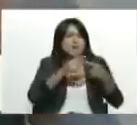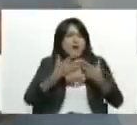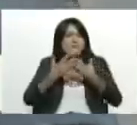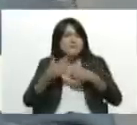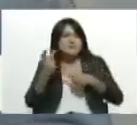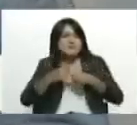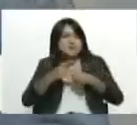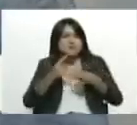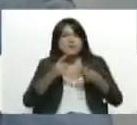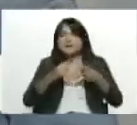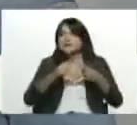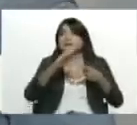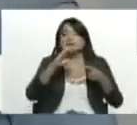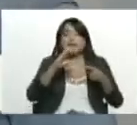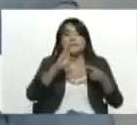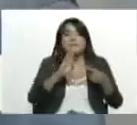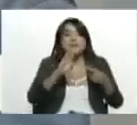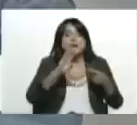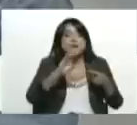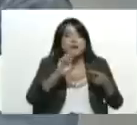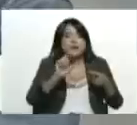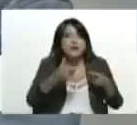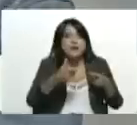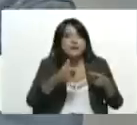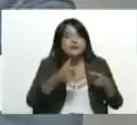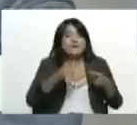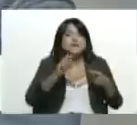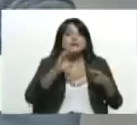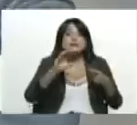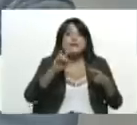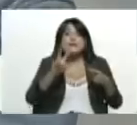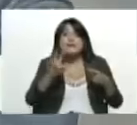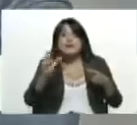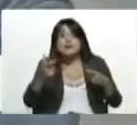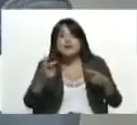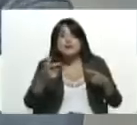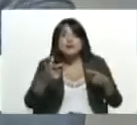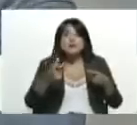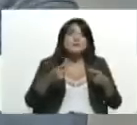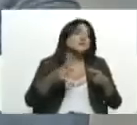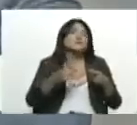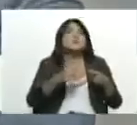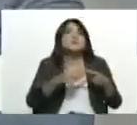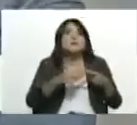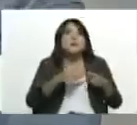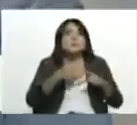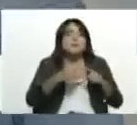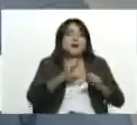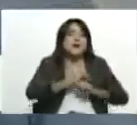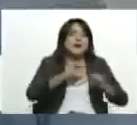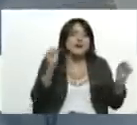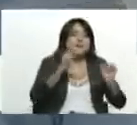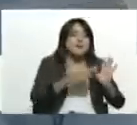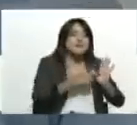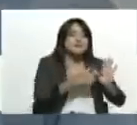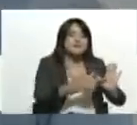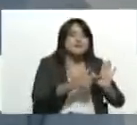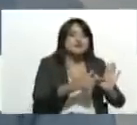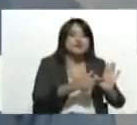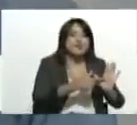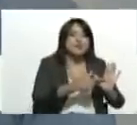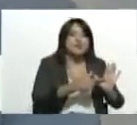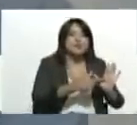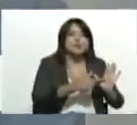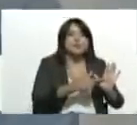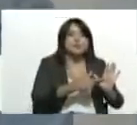cbg y cartones de Venezuela con las detenciones que y presentaciones que hubo esta mañana de los Implicados En